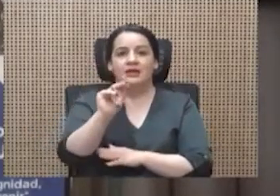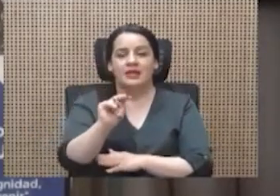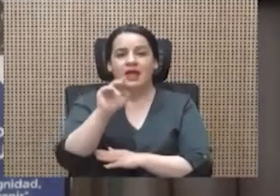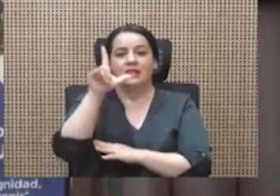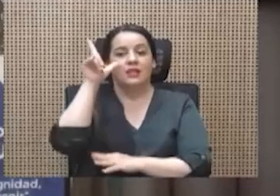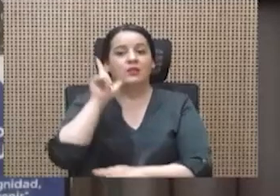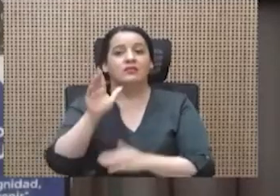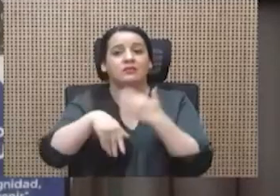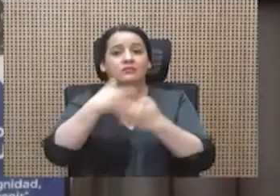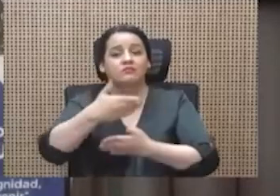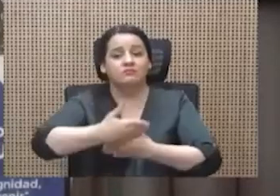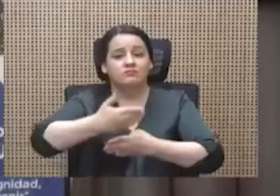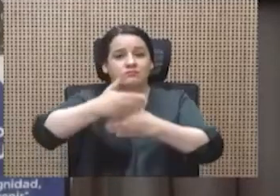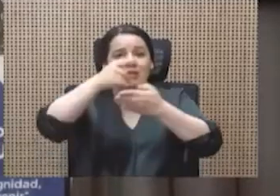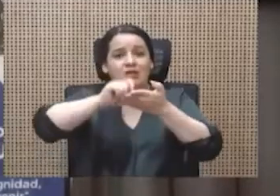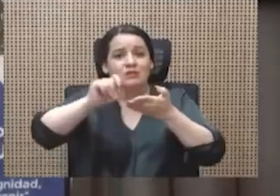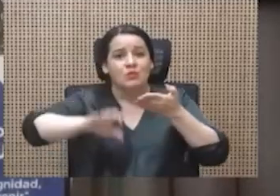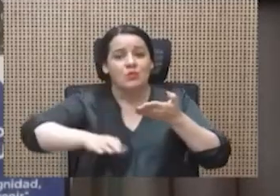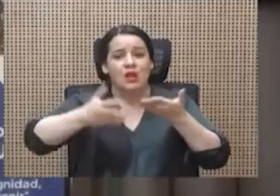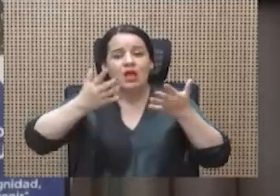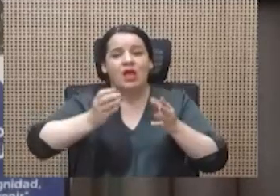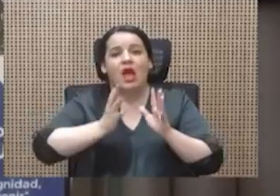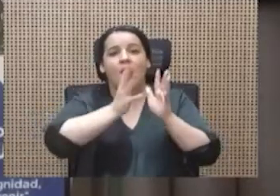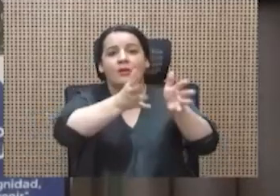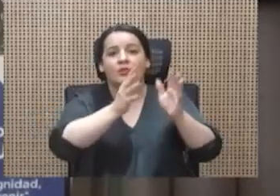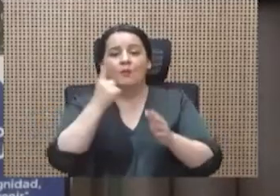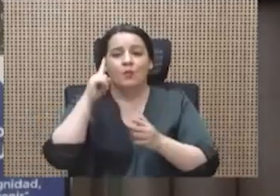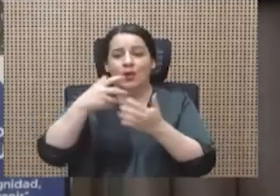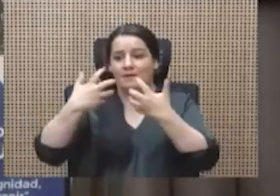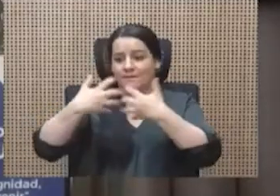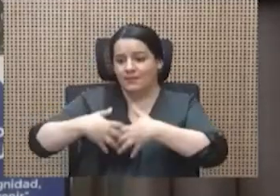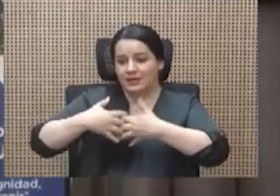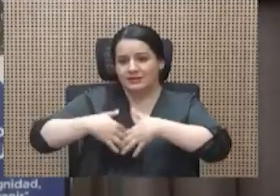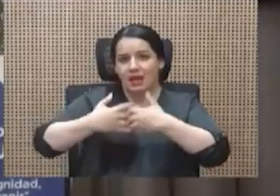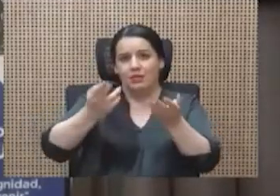construcción de su escuela fuera abandonada por la empresa adjudicada y